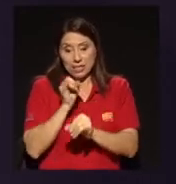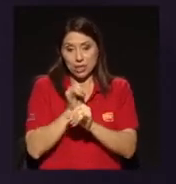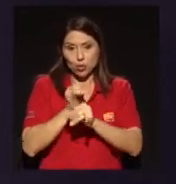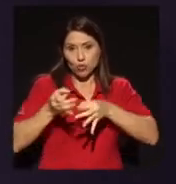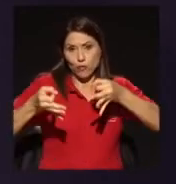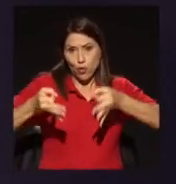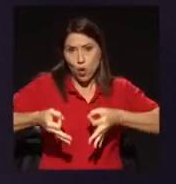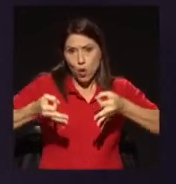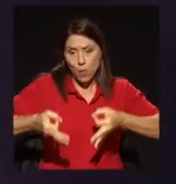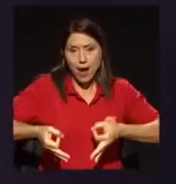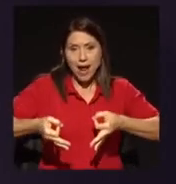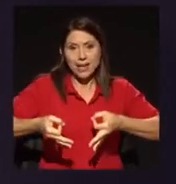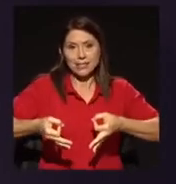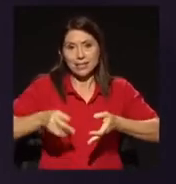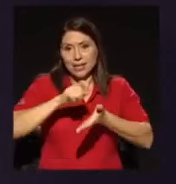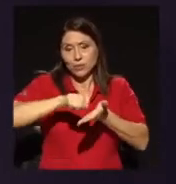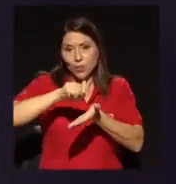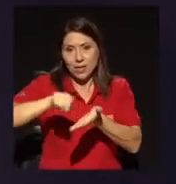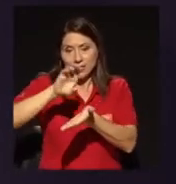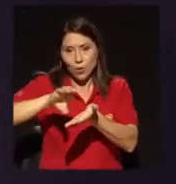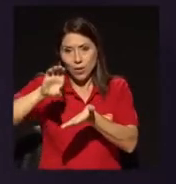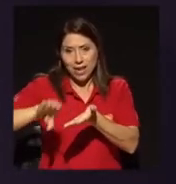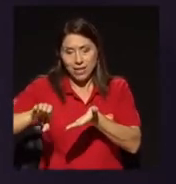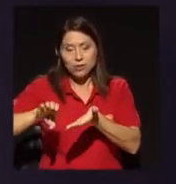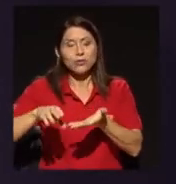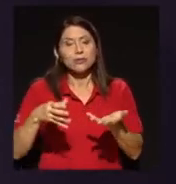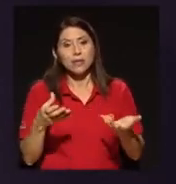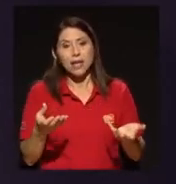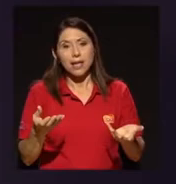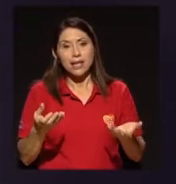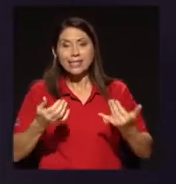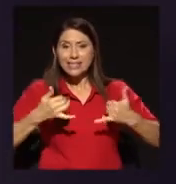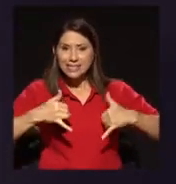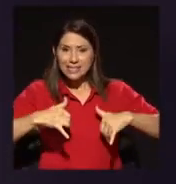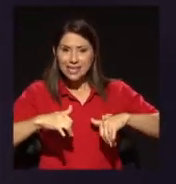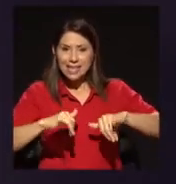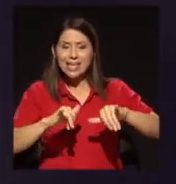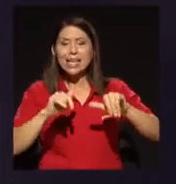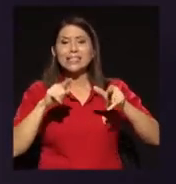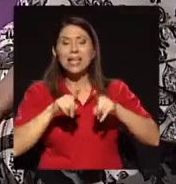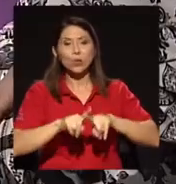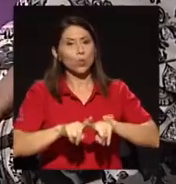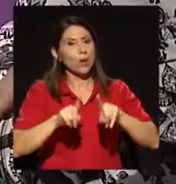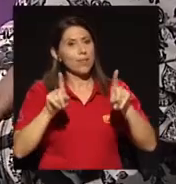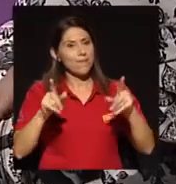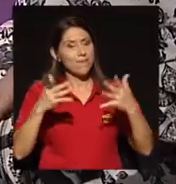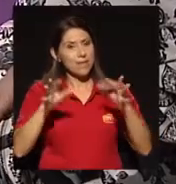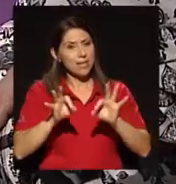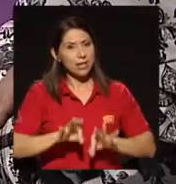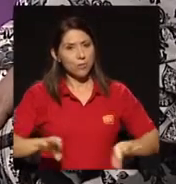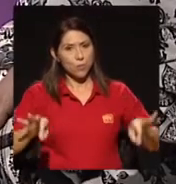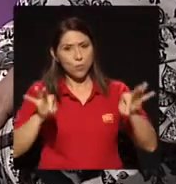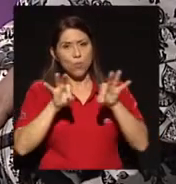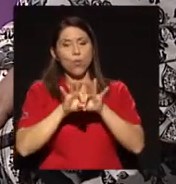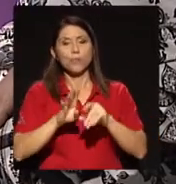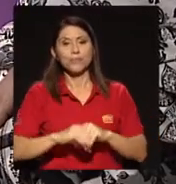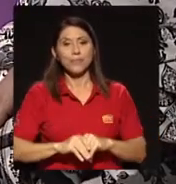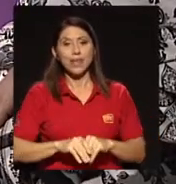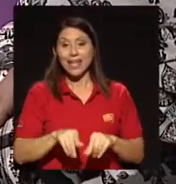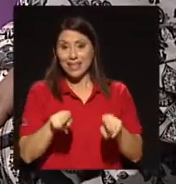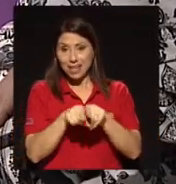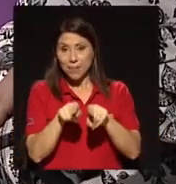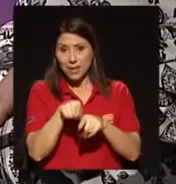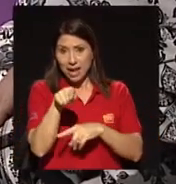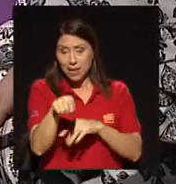nivel de escuelas y colegios, sigue siendo una brecha importante. Y en esta misma brecha